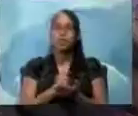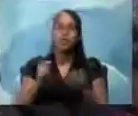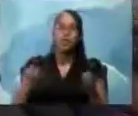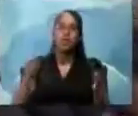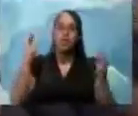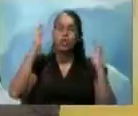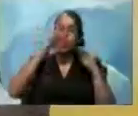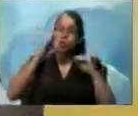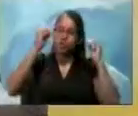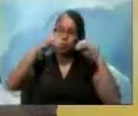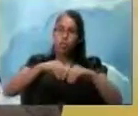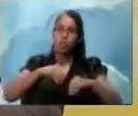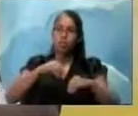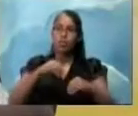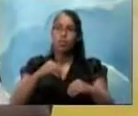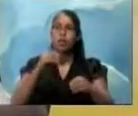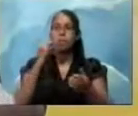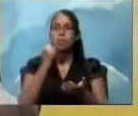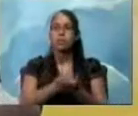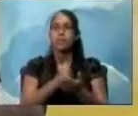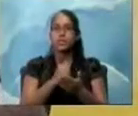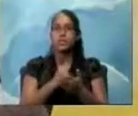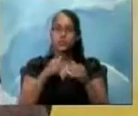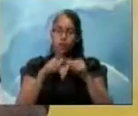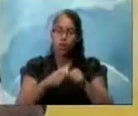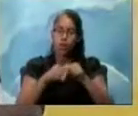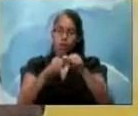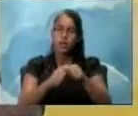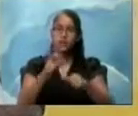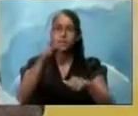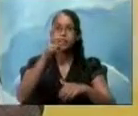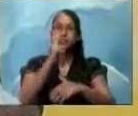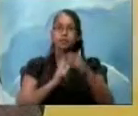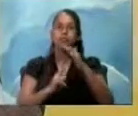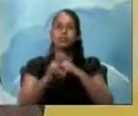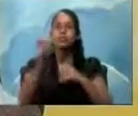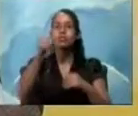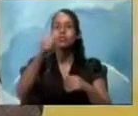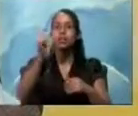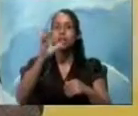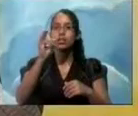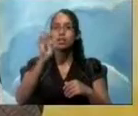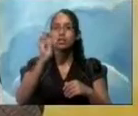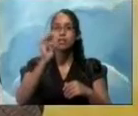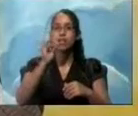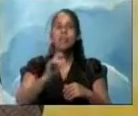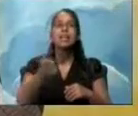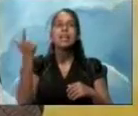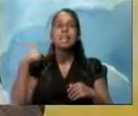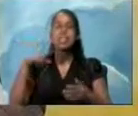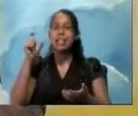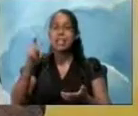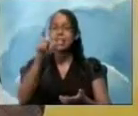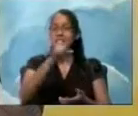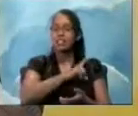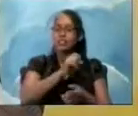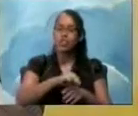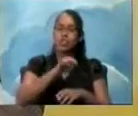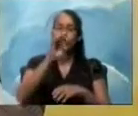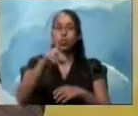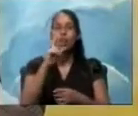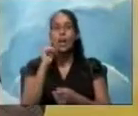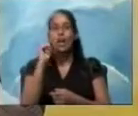Acuerdo estamos, doctor Puerta. Amén. Continuamos en el versículo 17. Y tenía necesidad de soltarle